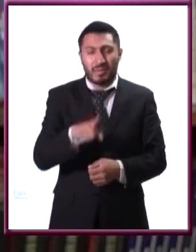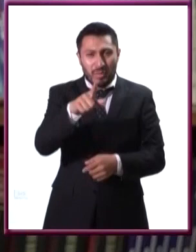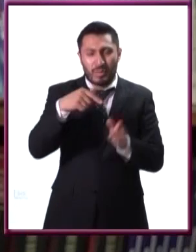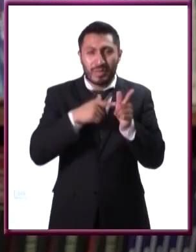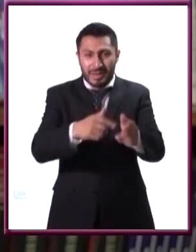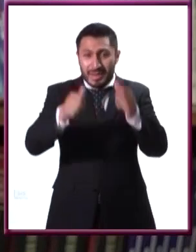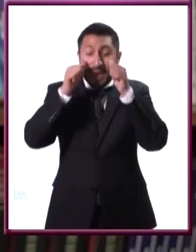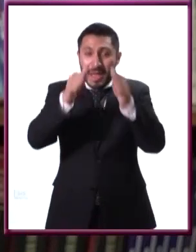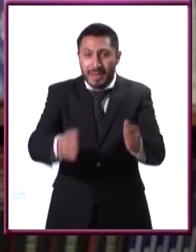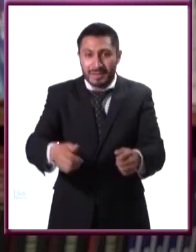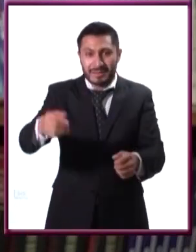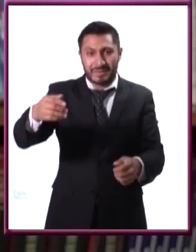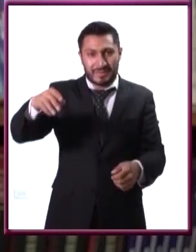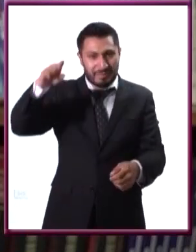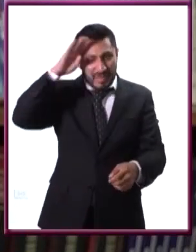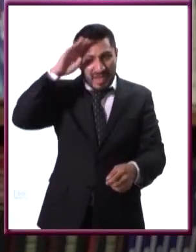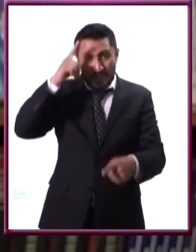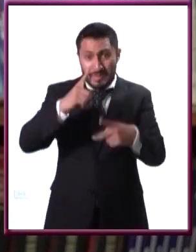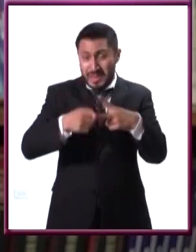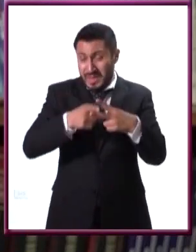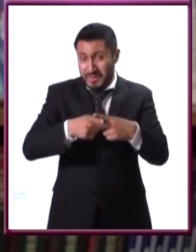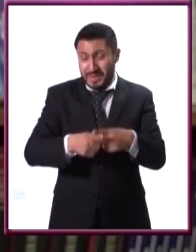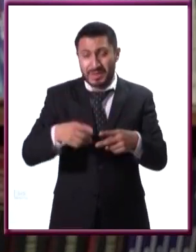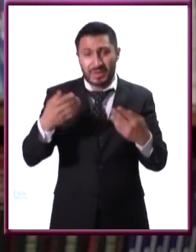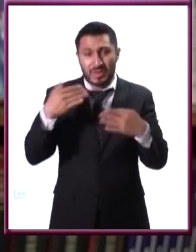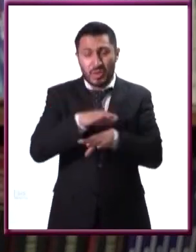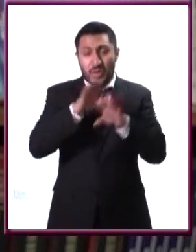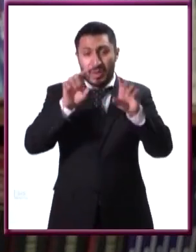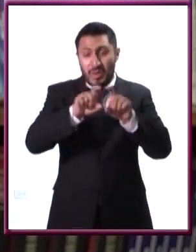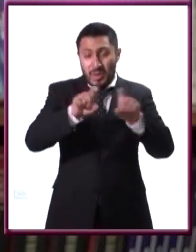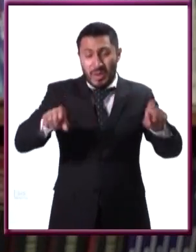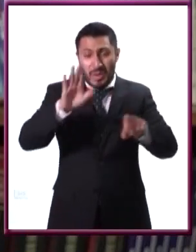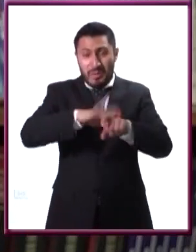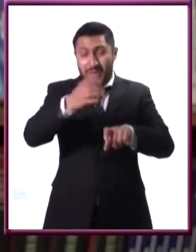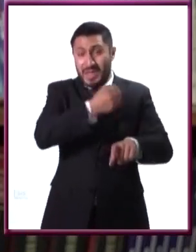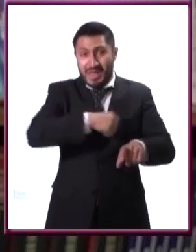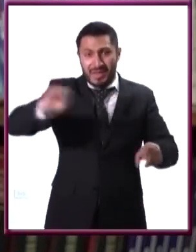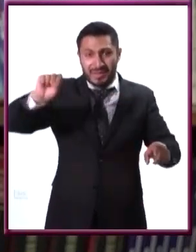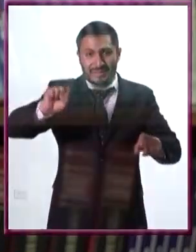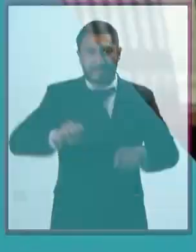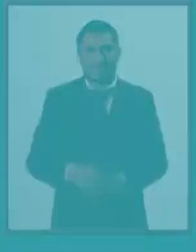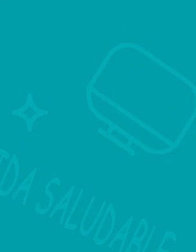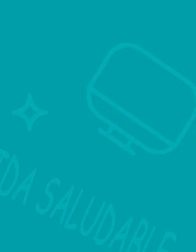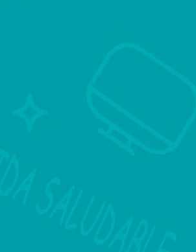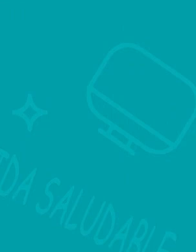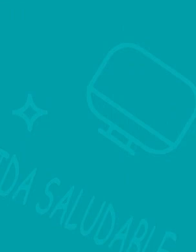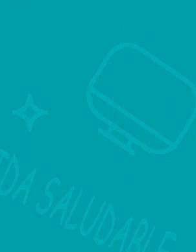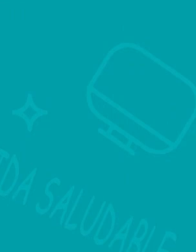sorpresas que da el pensamiento matemático con el caso de la ecuación más famosa.